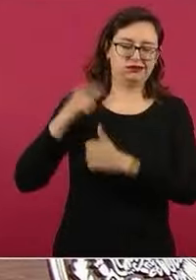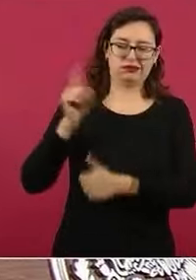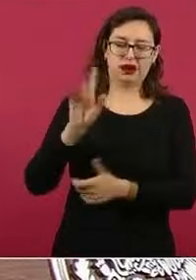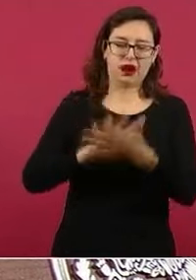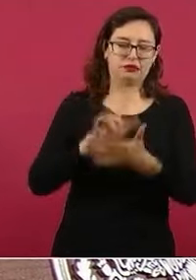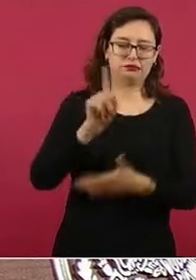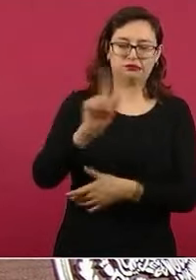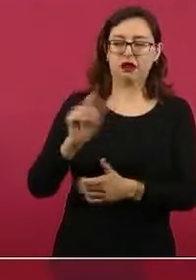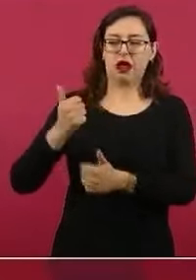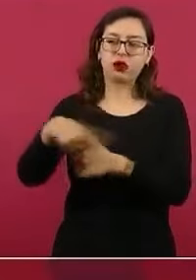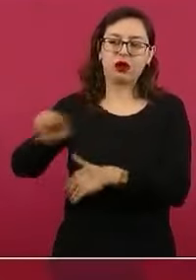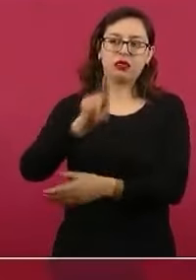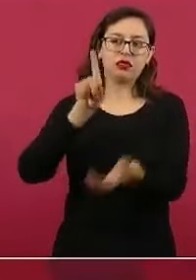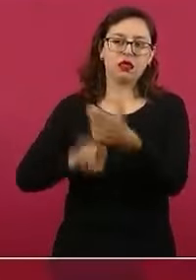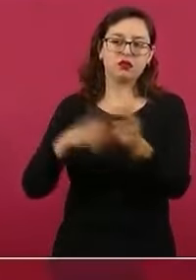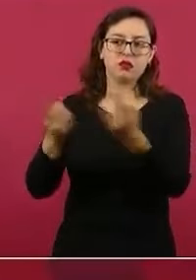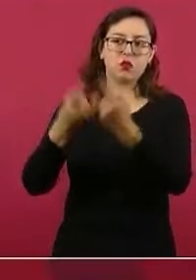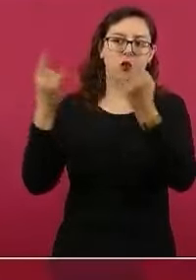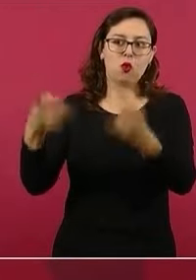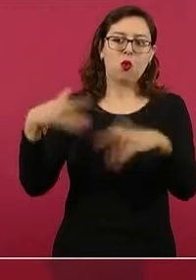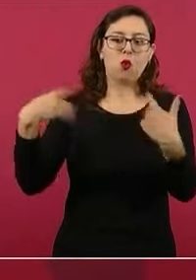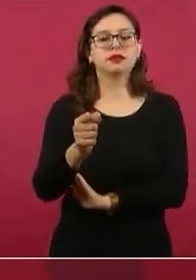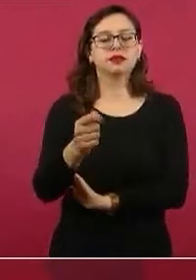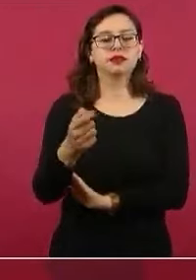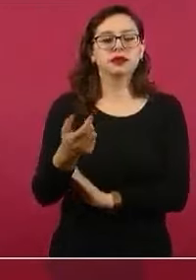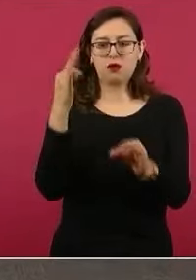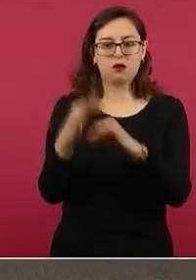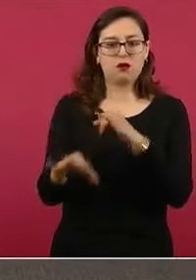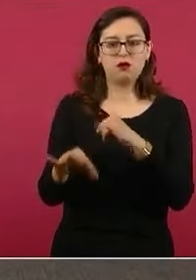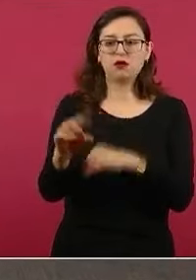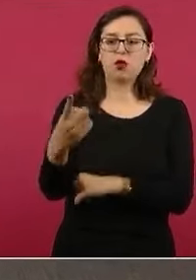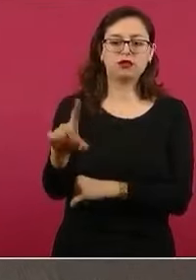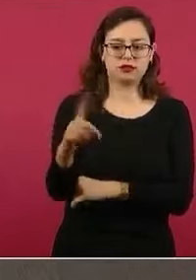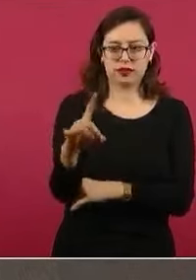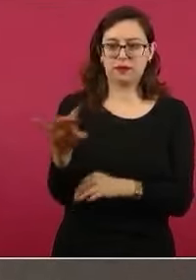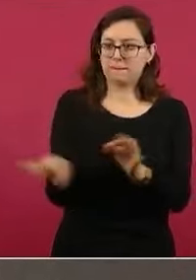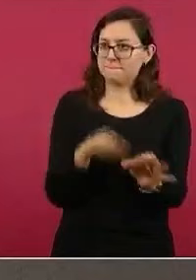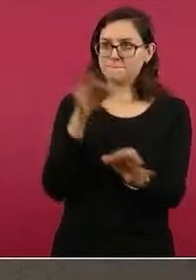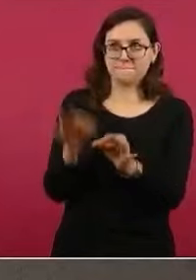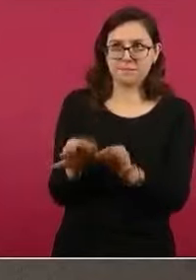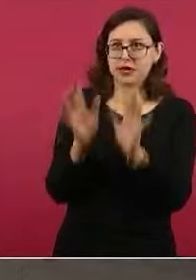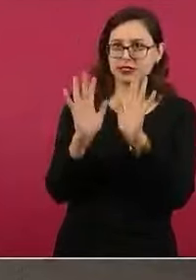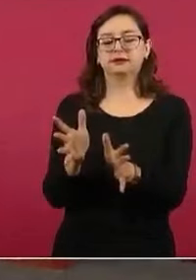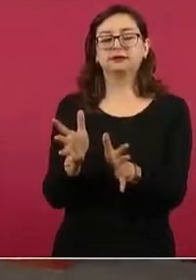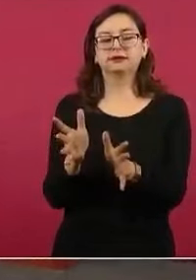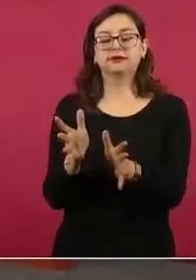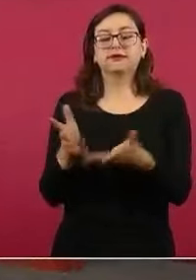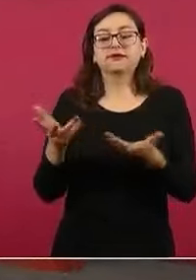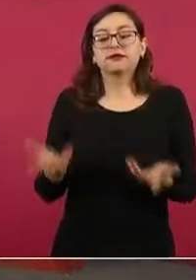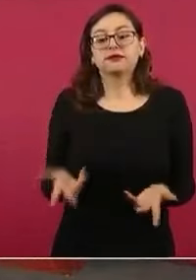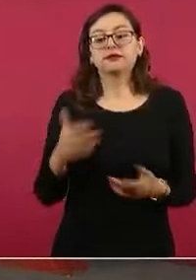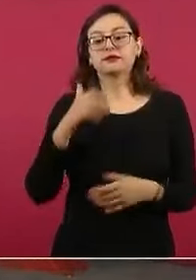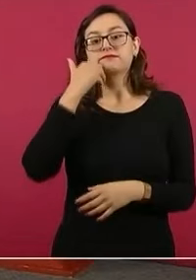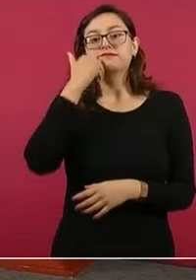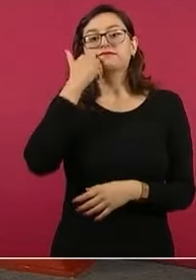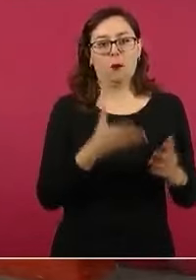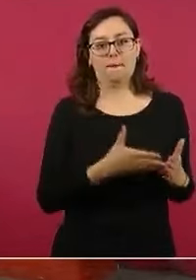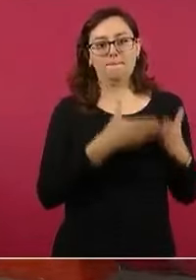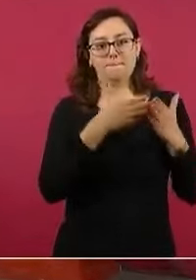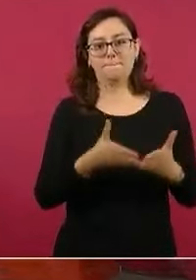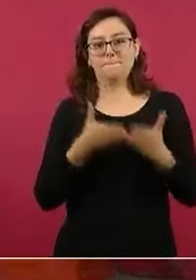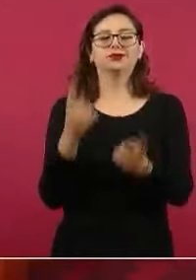histórico importantísimo a finales de este año, en diciembre. Y se está buscando incluso que haya una